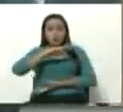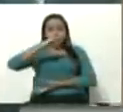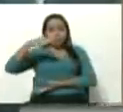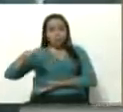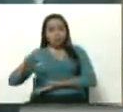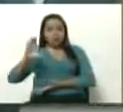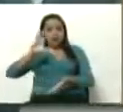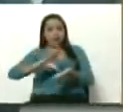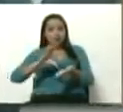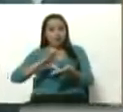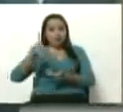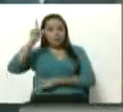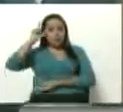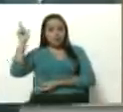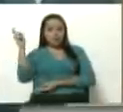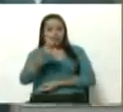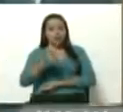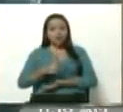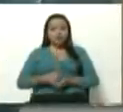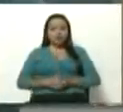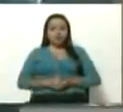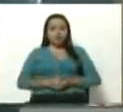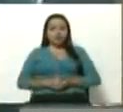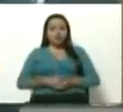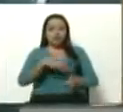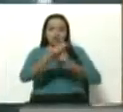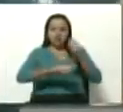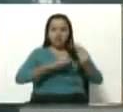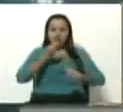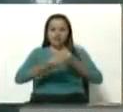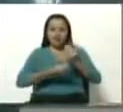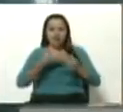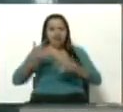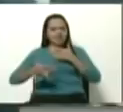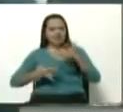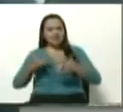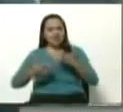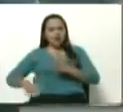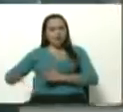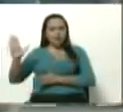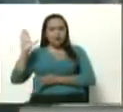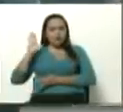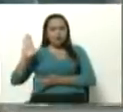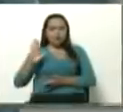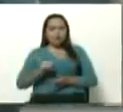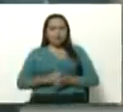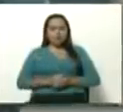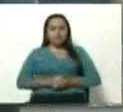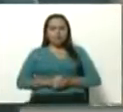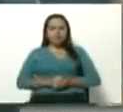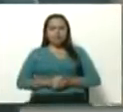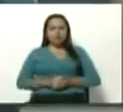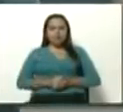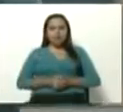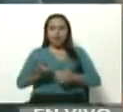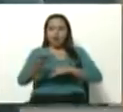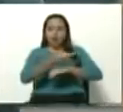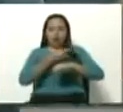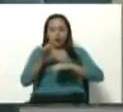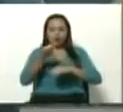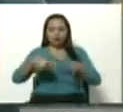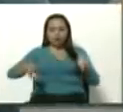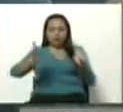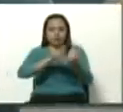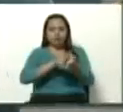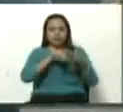capital del Estado Guárico, donde se realiza pues el acto de juramentación al gobernador reelecto de